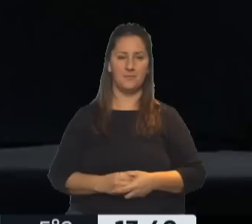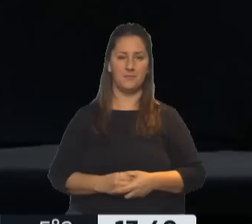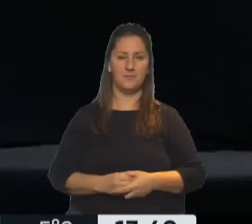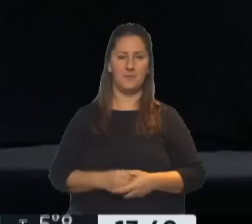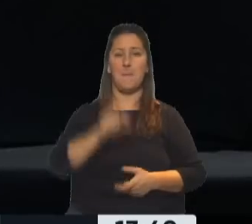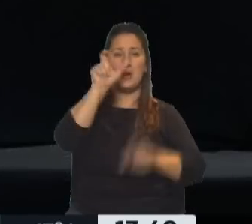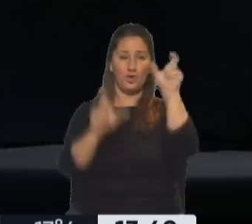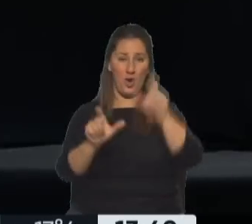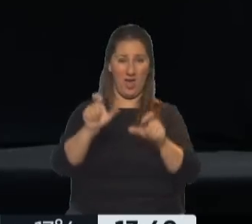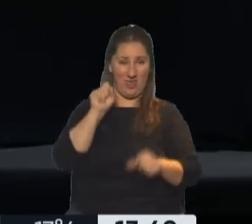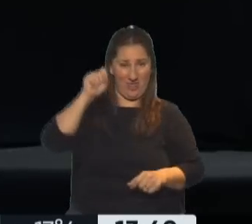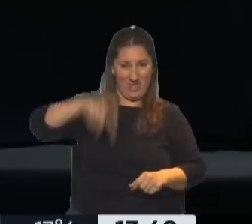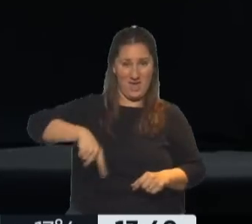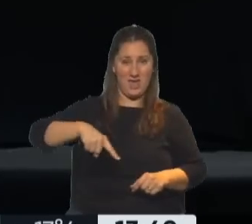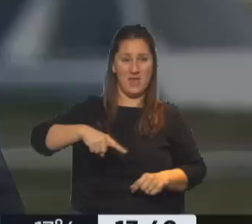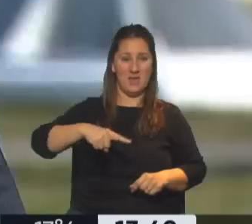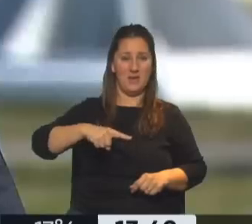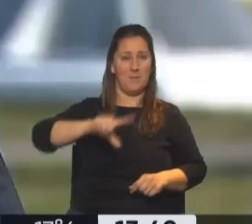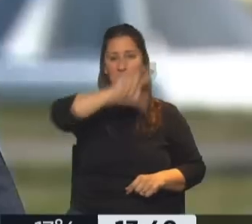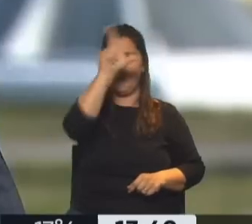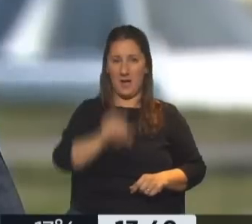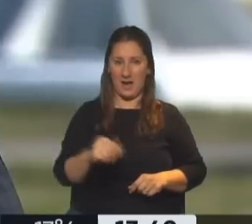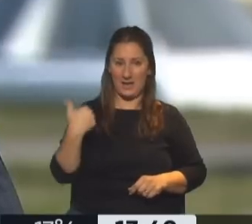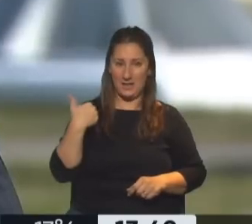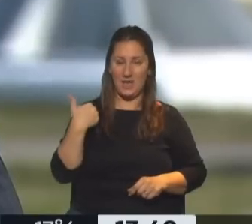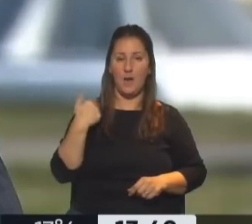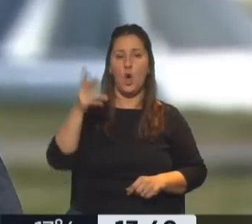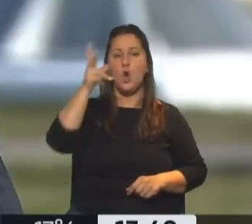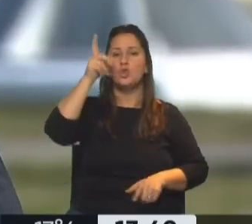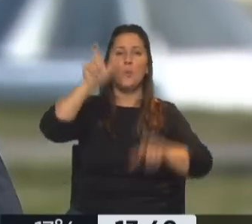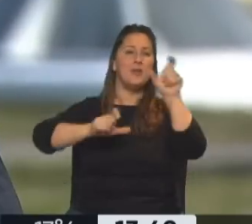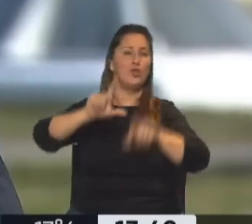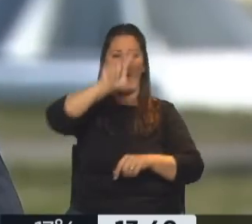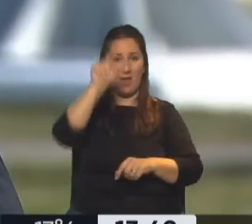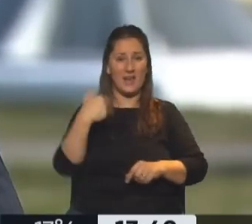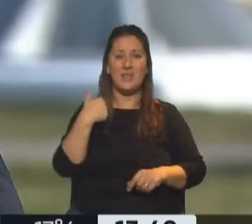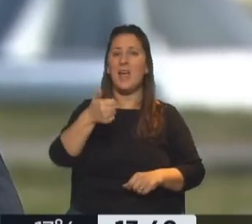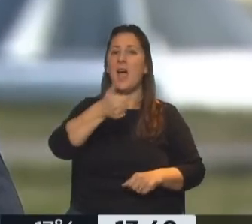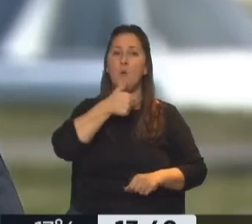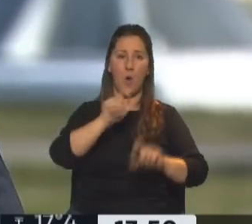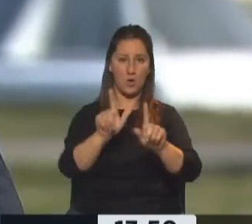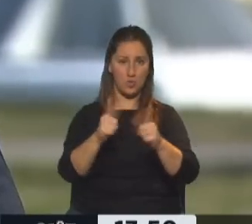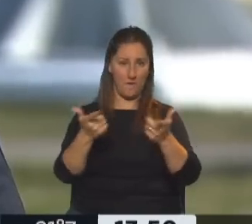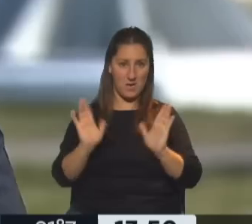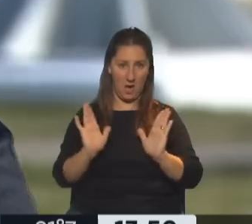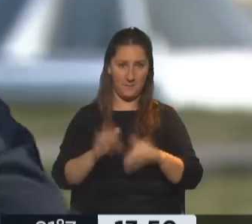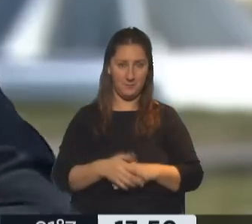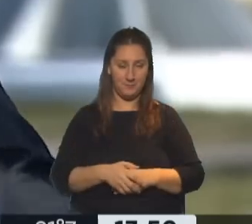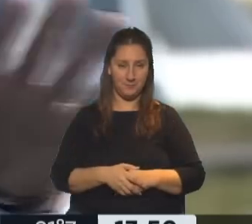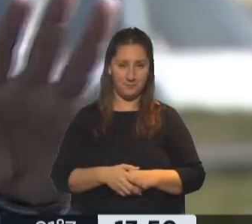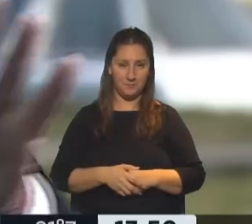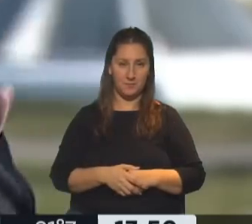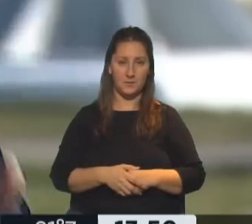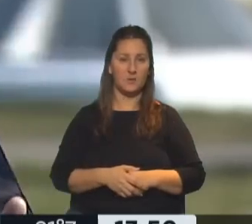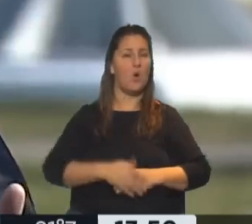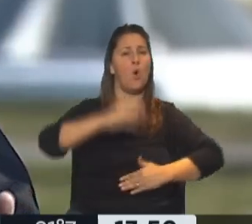de santafesinos, de 8 millones de ciudadanos en todo el país sin agua. Y hemos